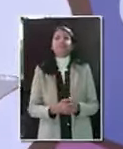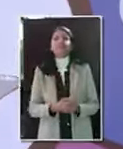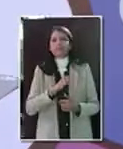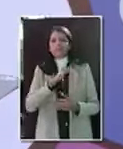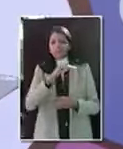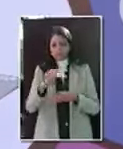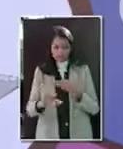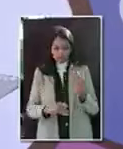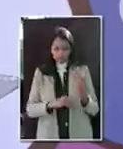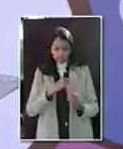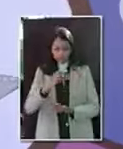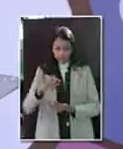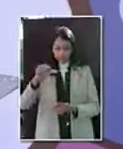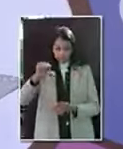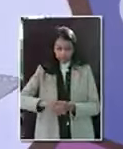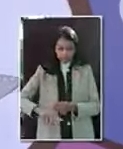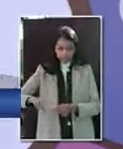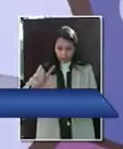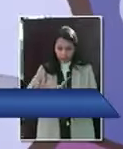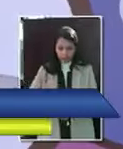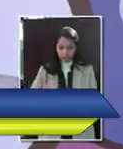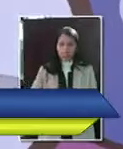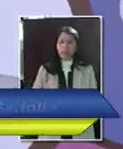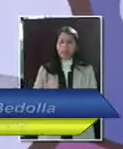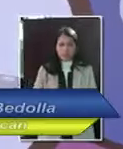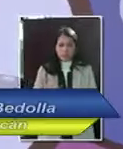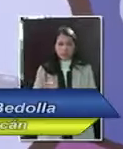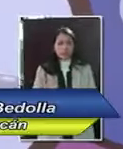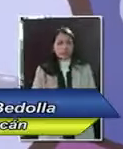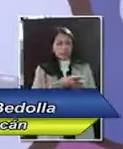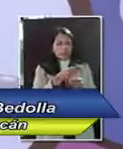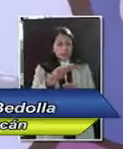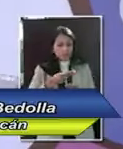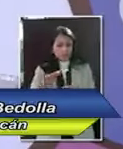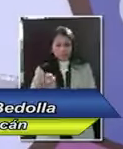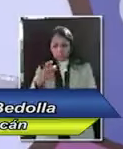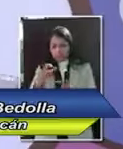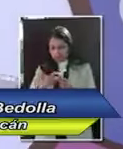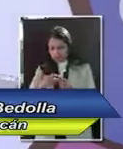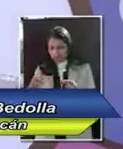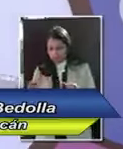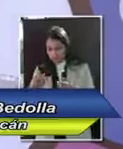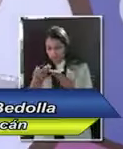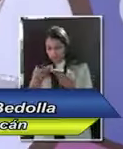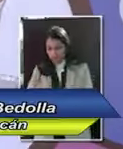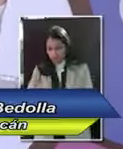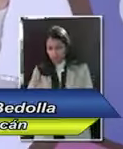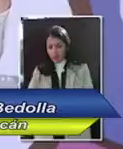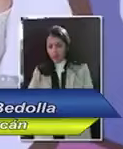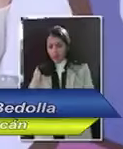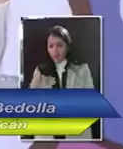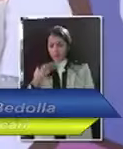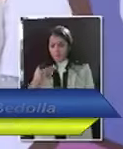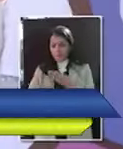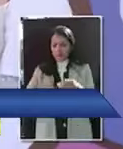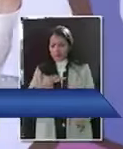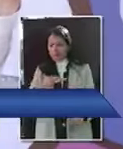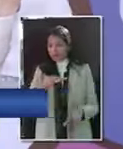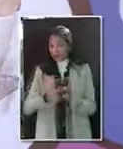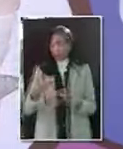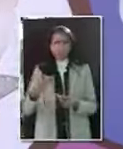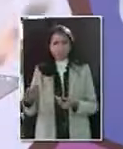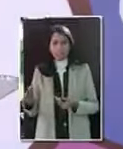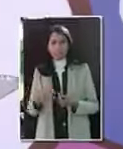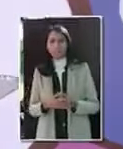población vulnerable. El día de hoy se les está entregando esa tarjeta del Banco del